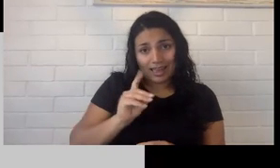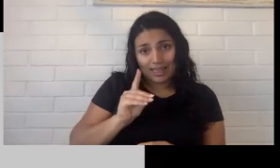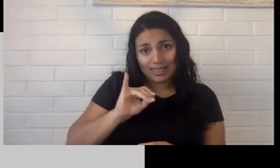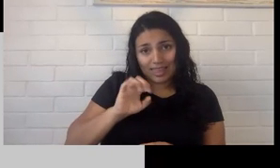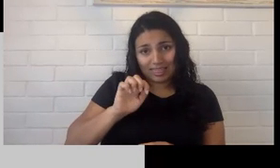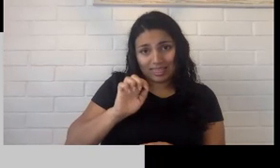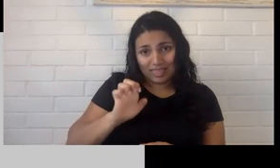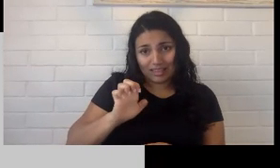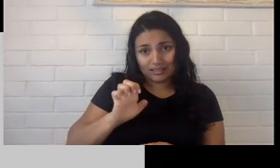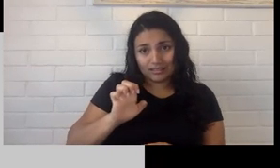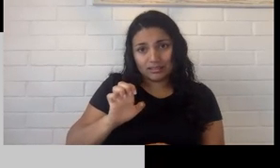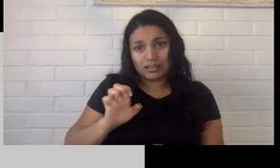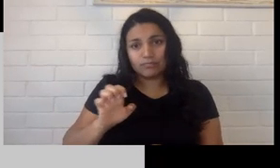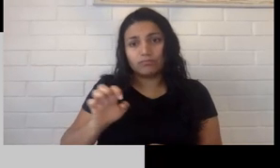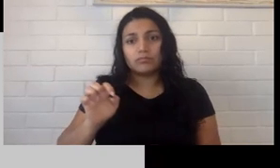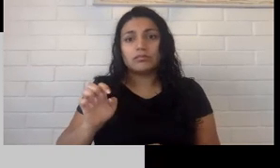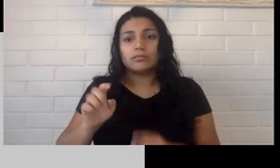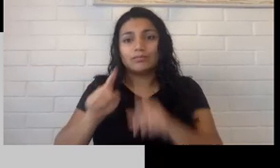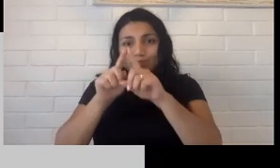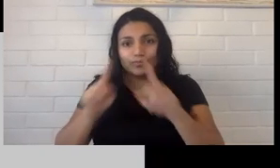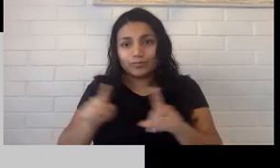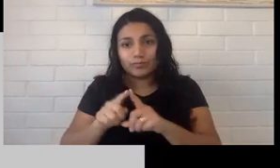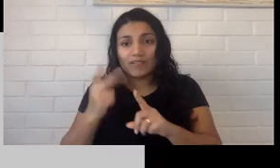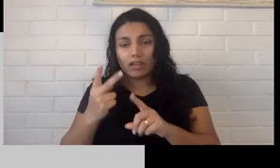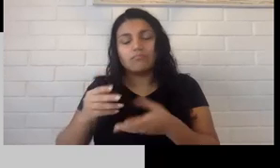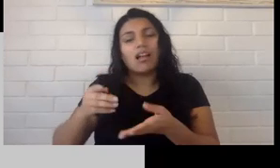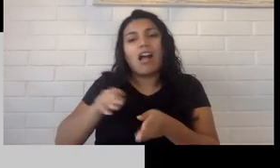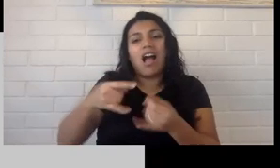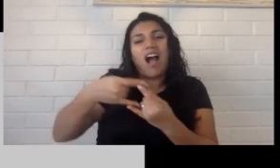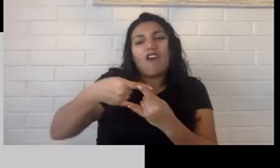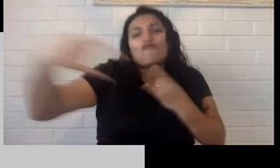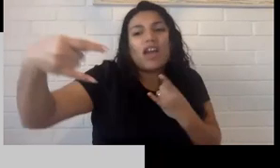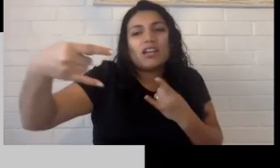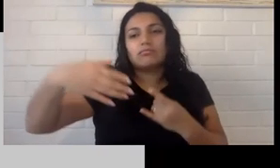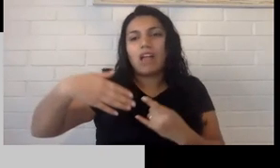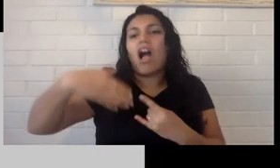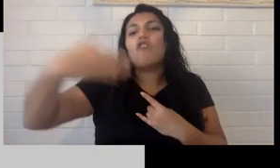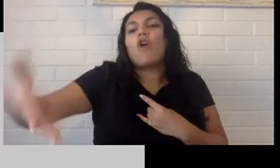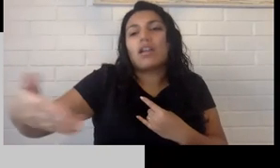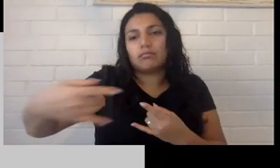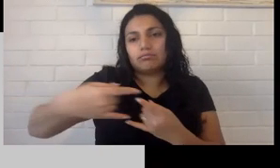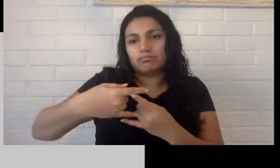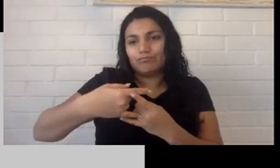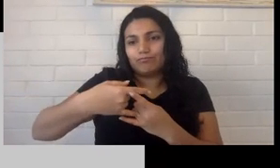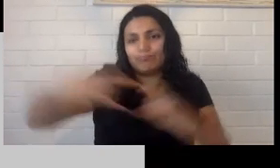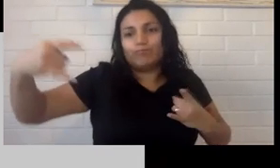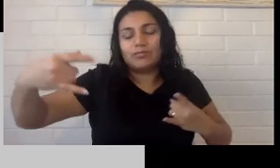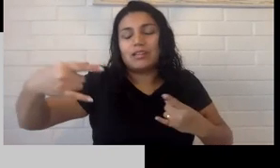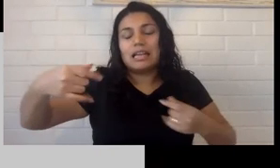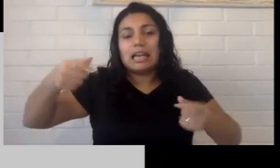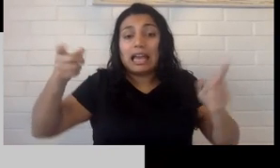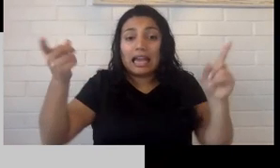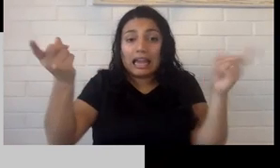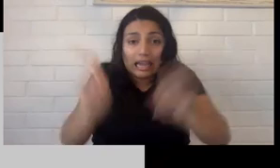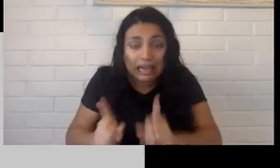representado aquí como delta B, va hacia afuera. O sea, hay una tendencia desde el punto de vista eléctrico a que el